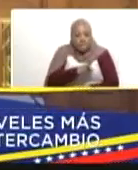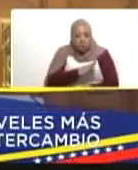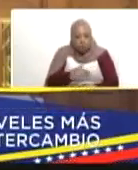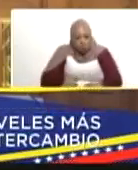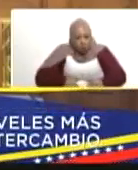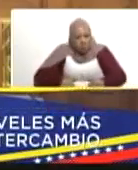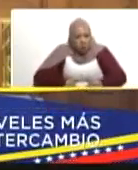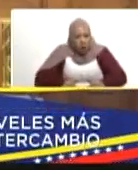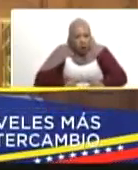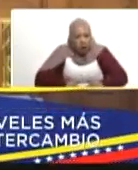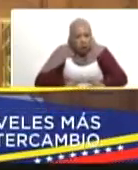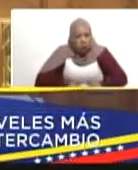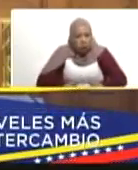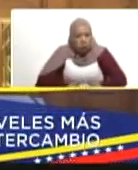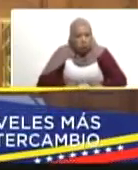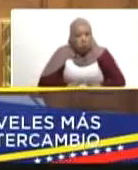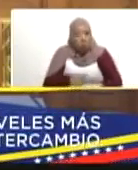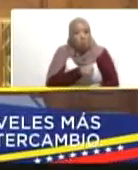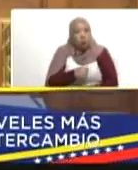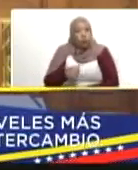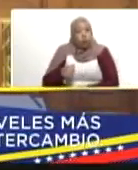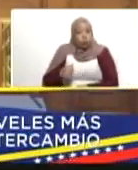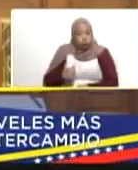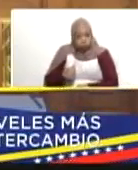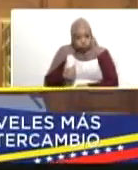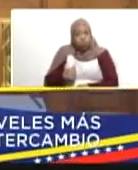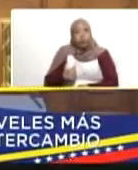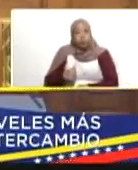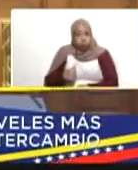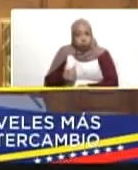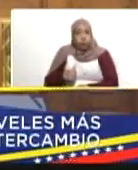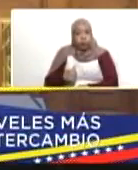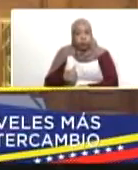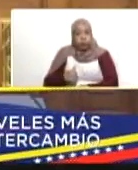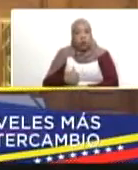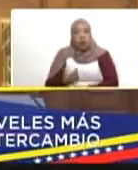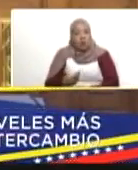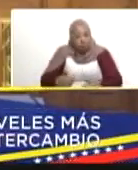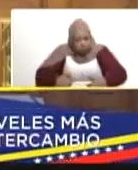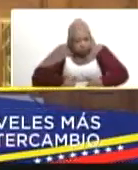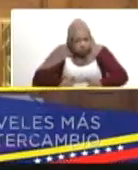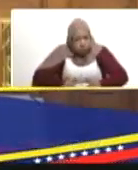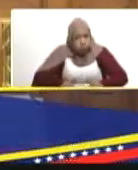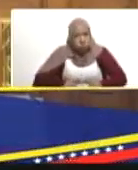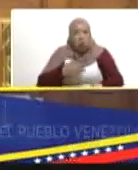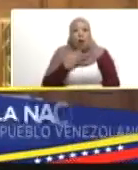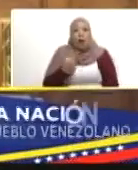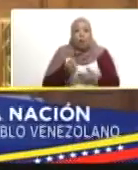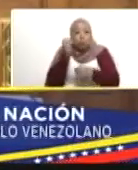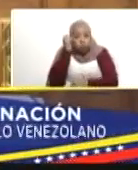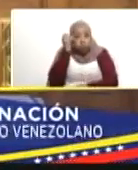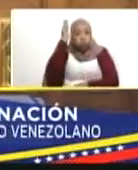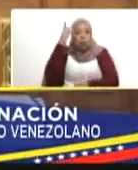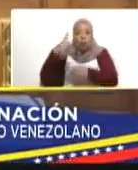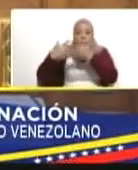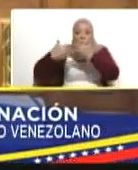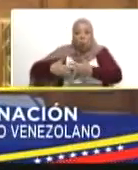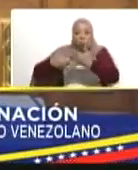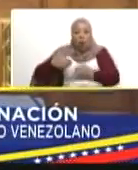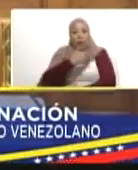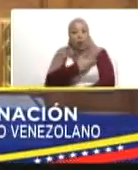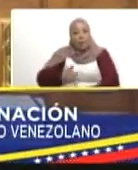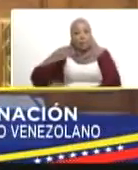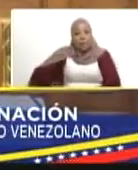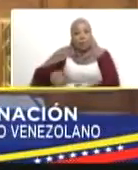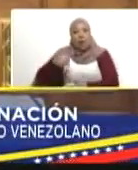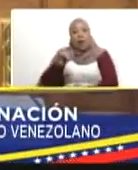esfuerzo solitos solitos solitos con propio esfuerzo gracias a la capacidad gerencial de pesa